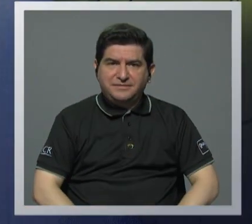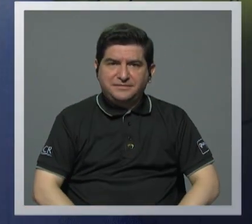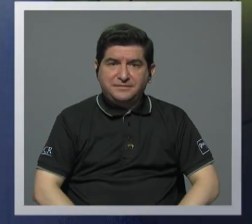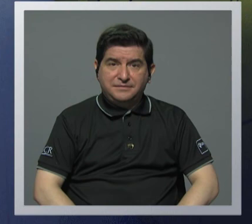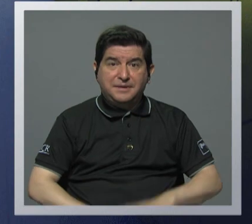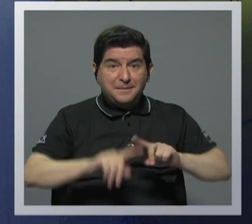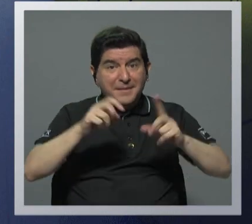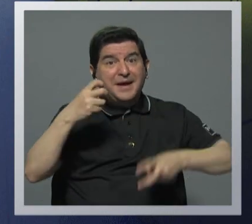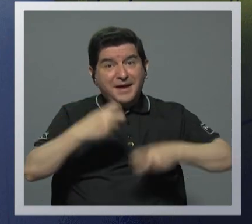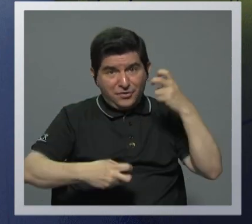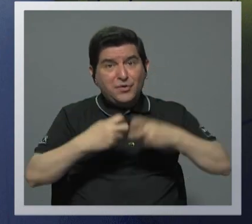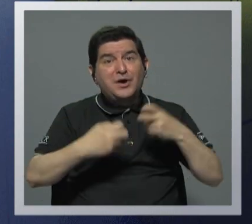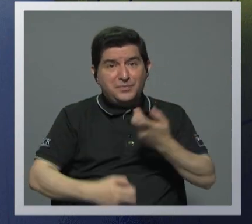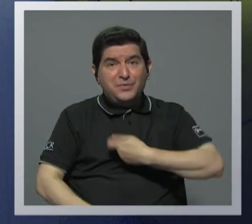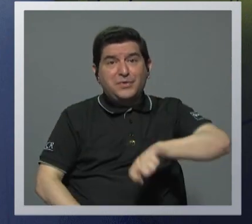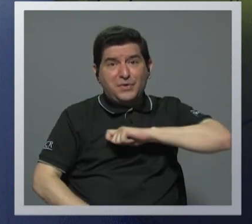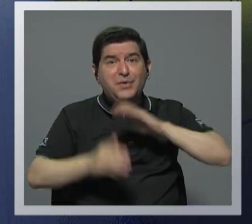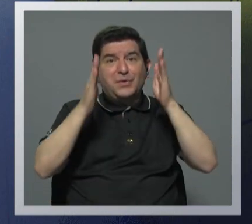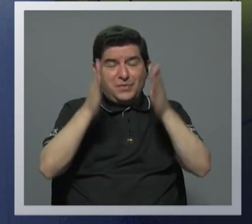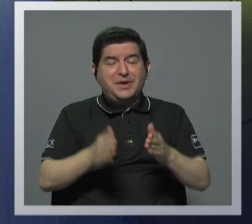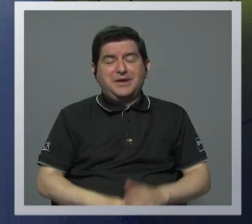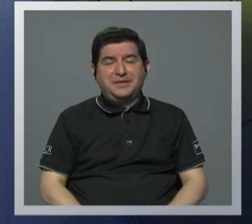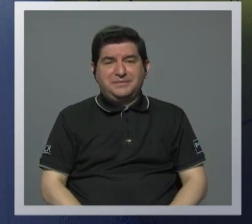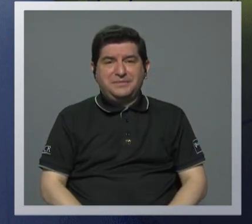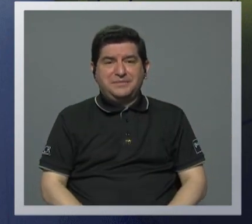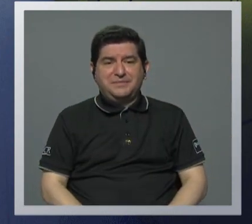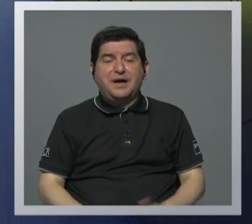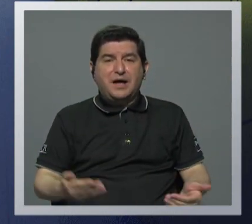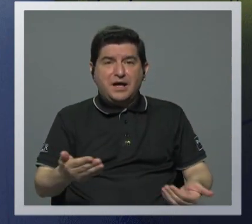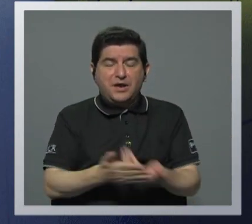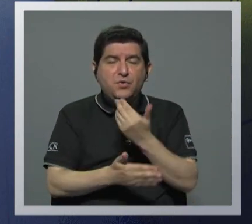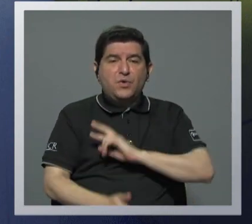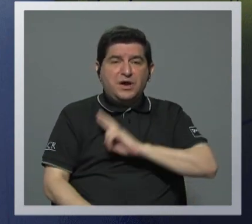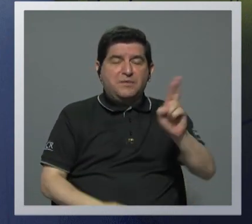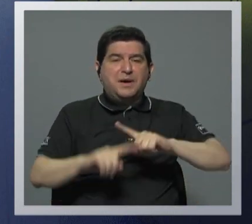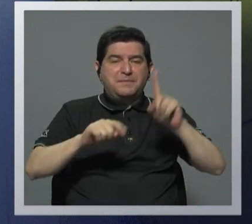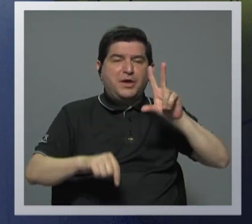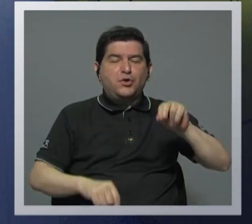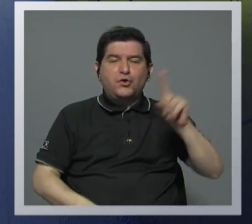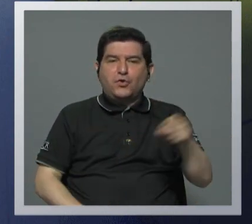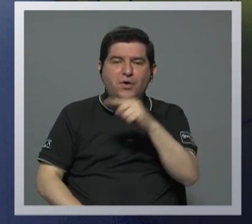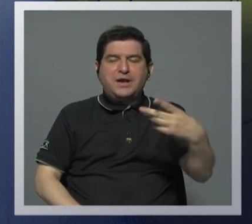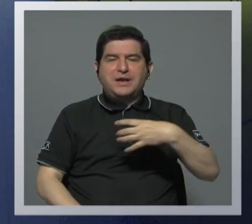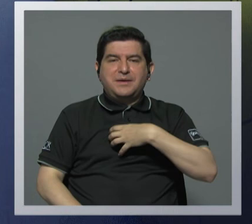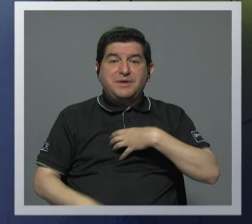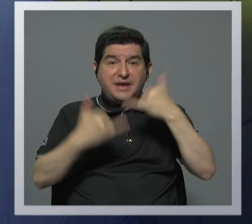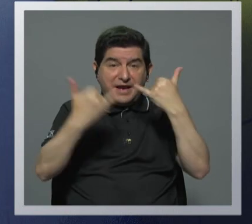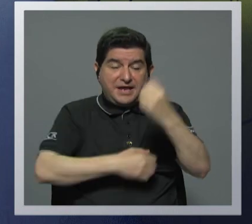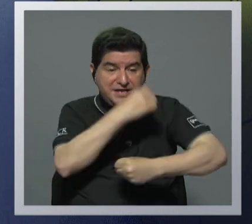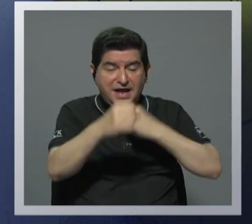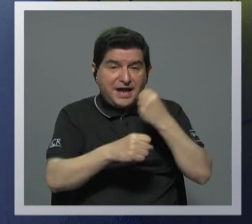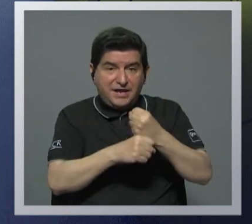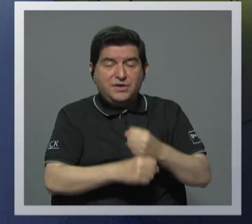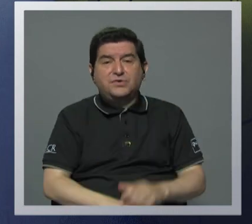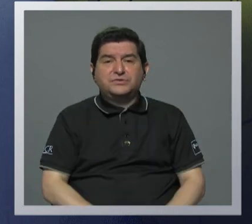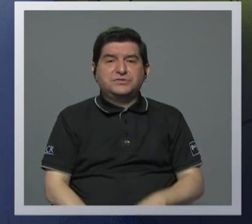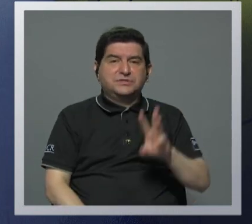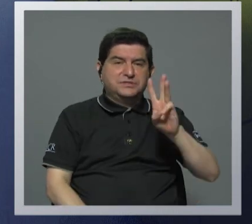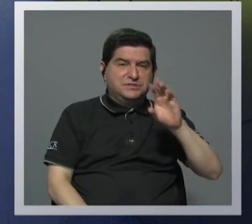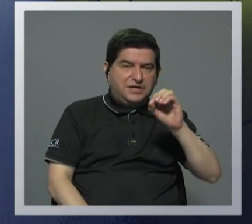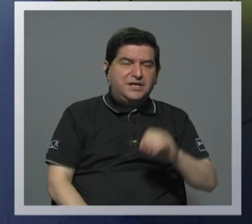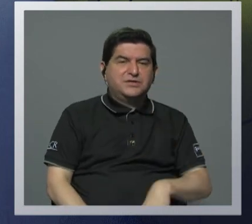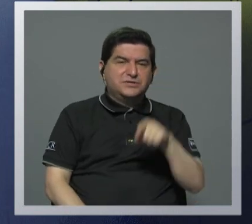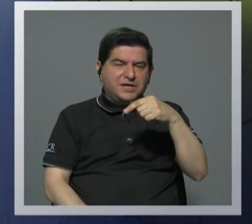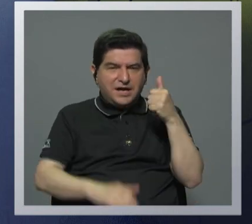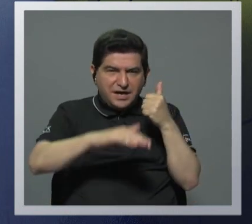pero ese era el problema para los españoles. Ellos aceptan la nueva religión, pero no quieren erradicar la suya. Y estamos ya en la década de los 60, donde ahí está